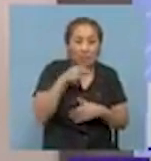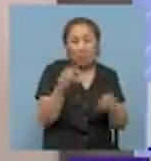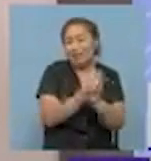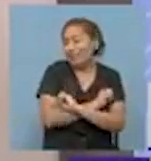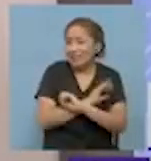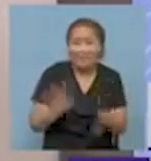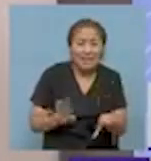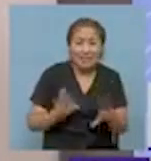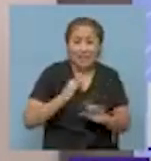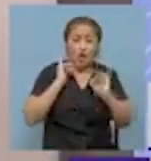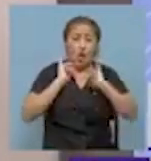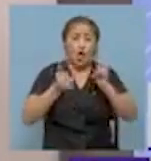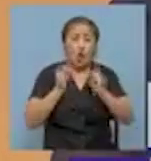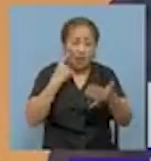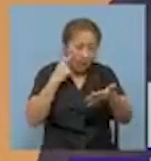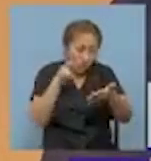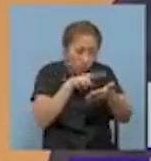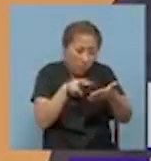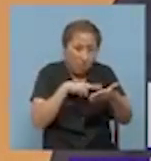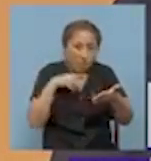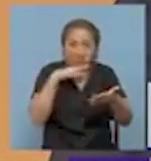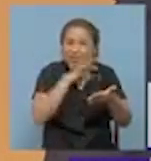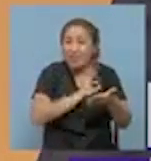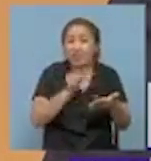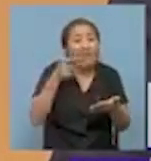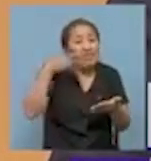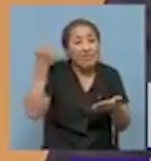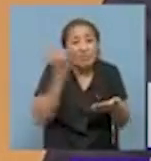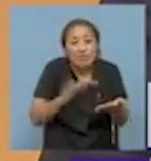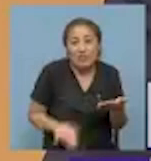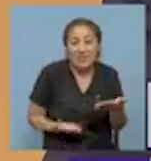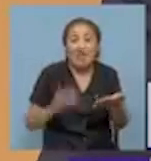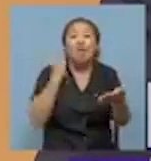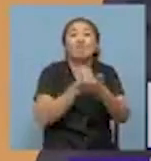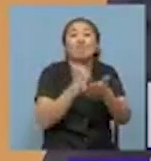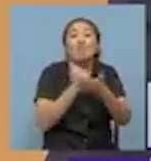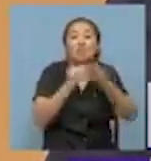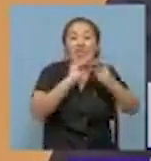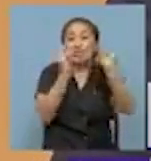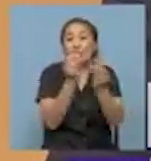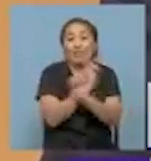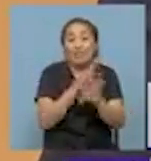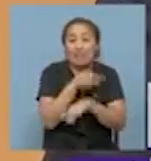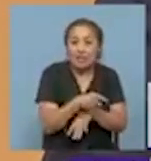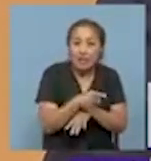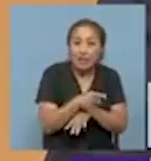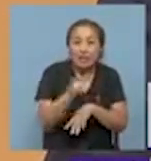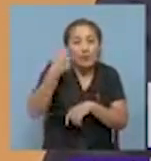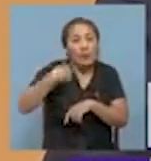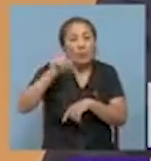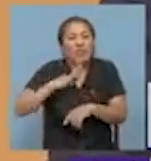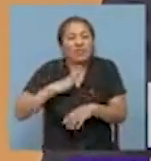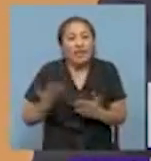educativas las pruebas pizza en la argentina son realmente catastróficas han dado unos resultados espantosos y sin embargo